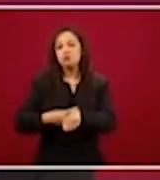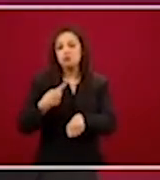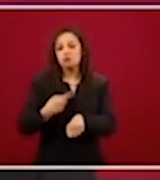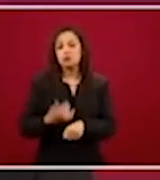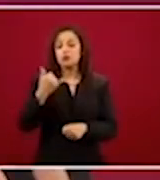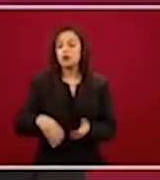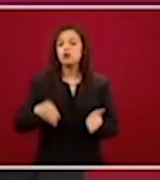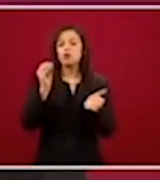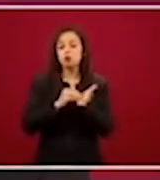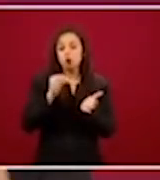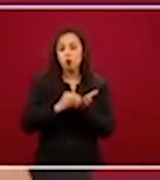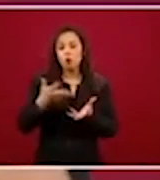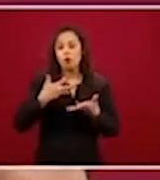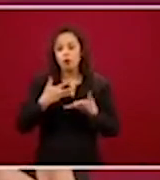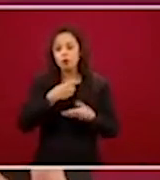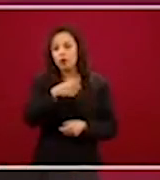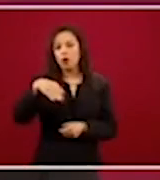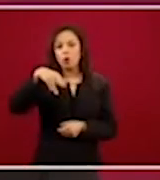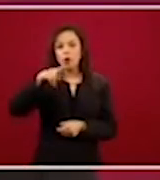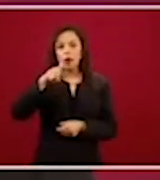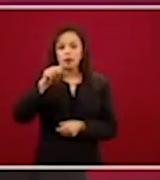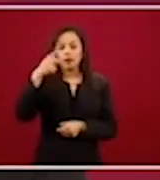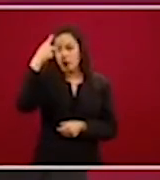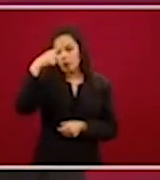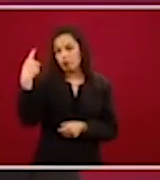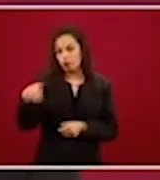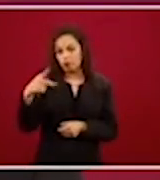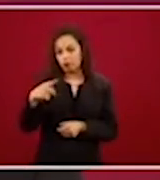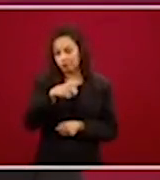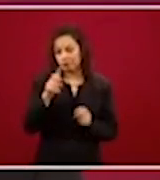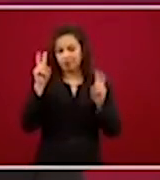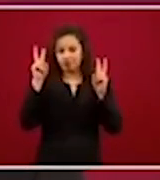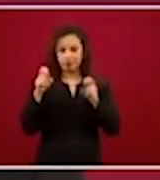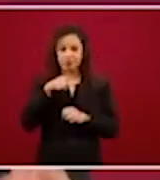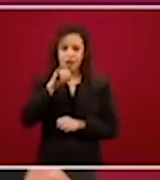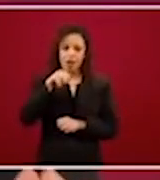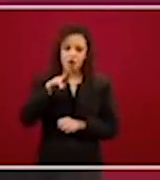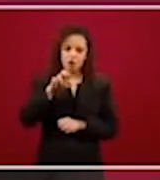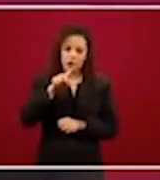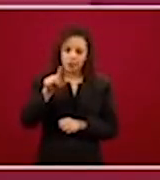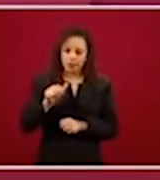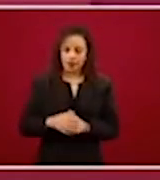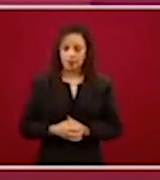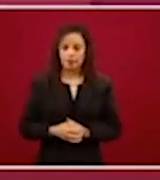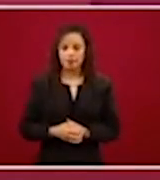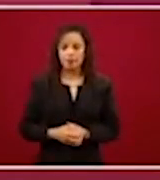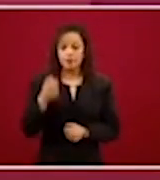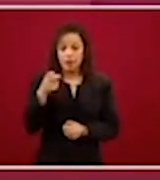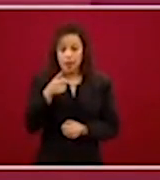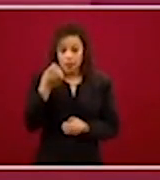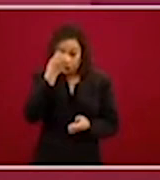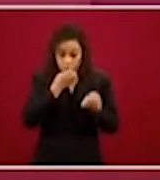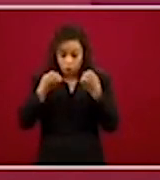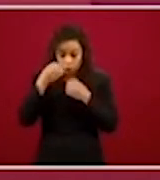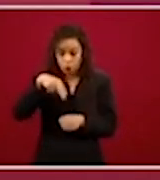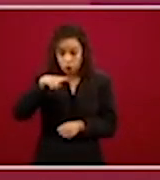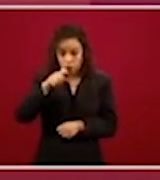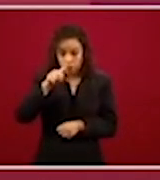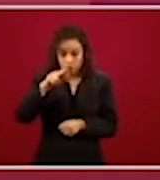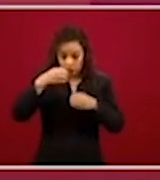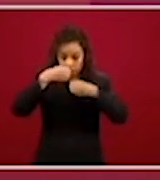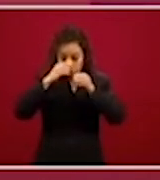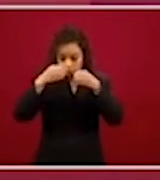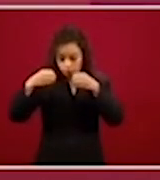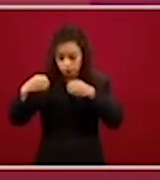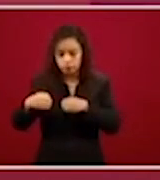influenza. Entonces, lo que hacemos periódicamente es estos muestreos para ver si entre los casos para los que se descartó